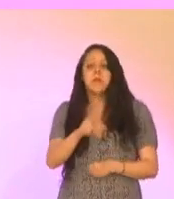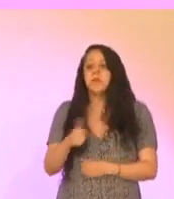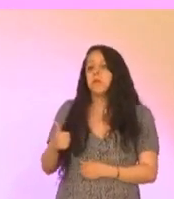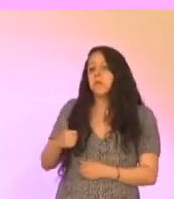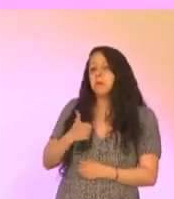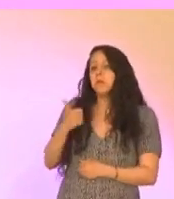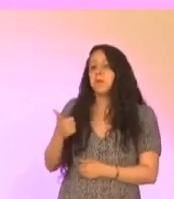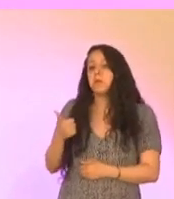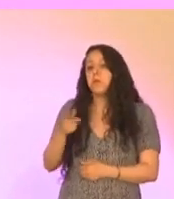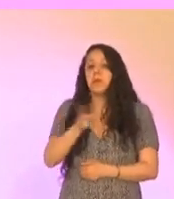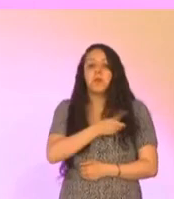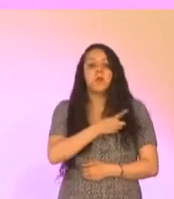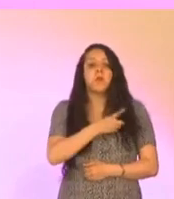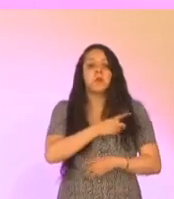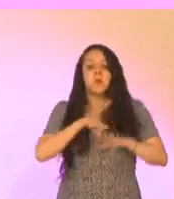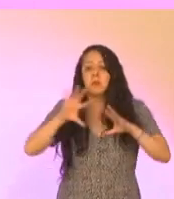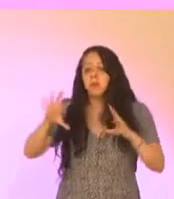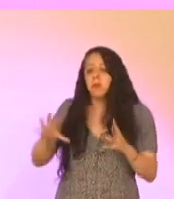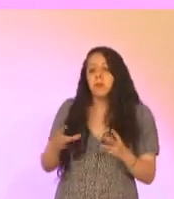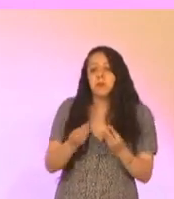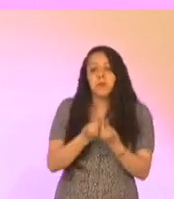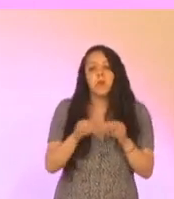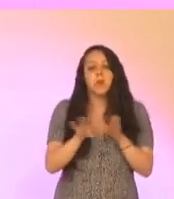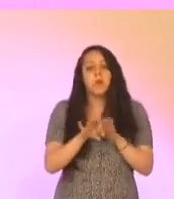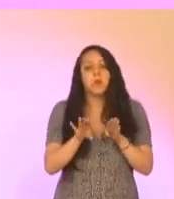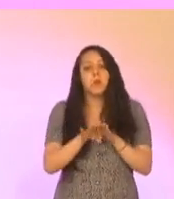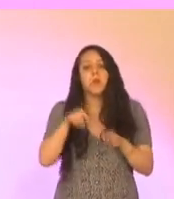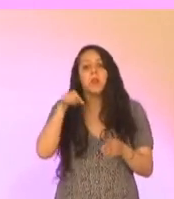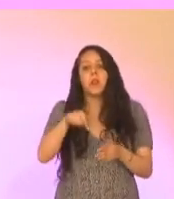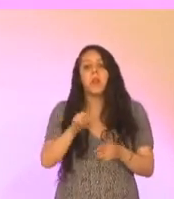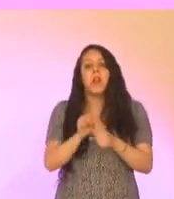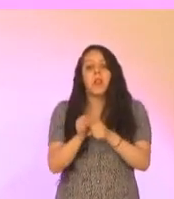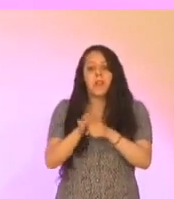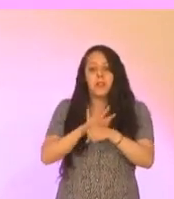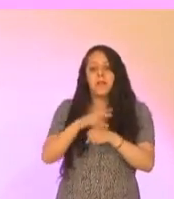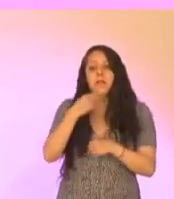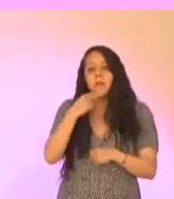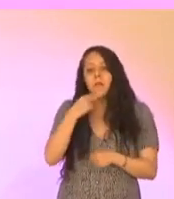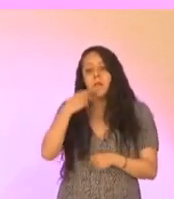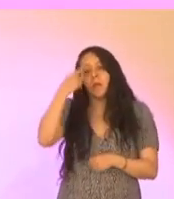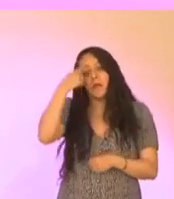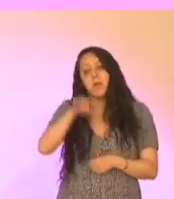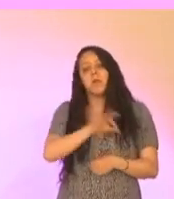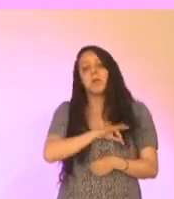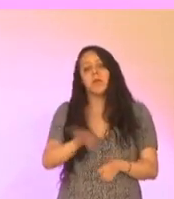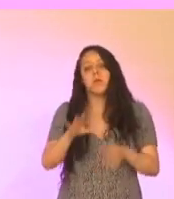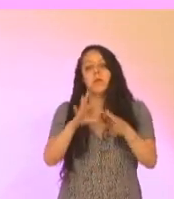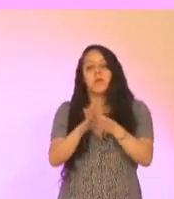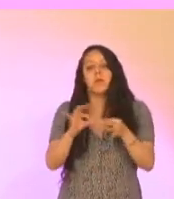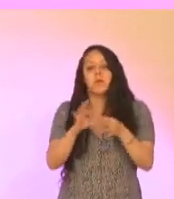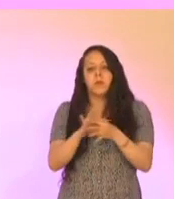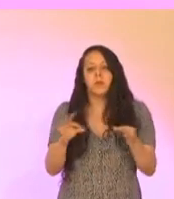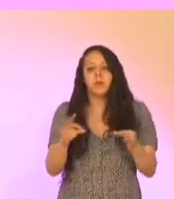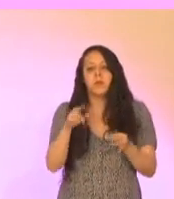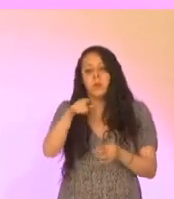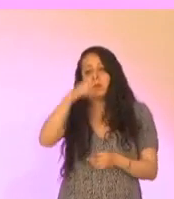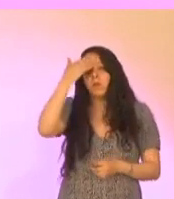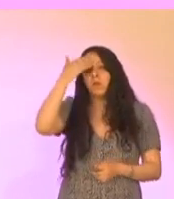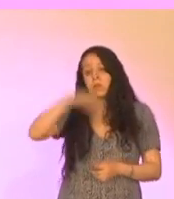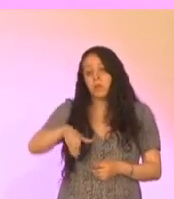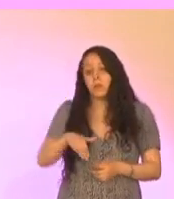antología nos encontró a nosotros más que nosotros encontrar el tema y aunque las circunstancias por supuesto es